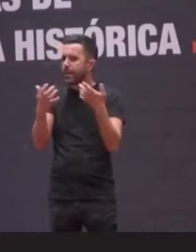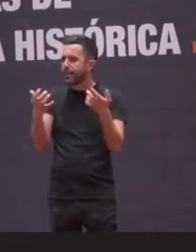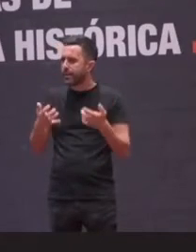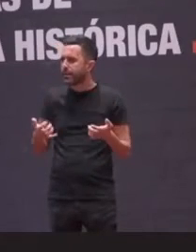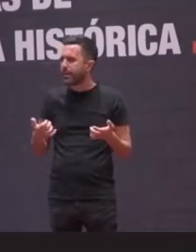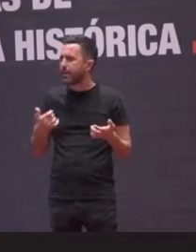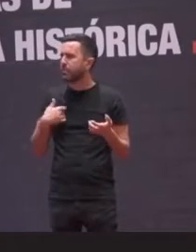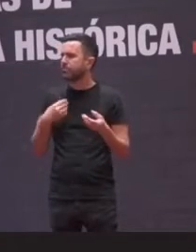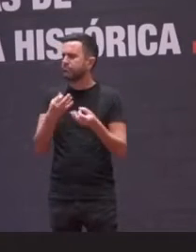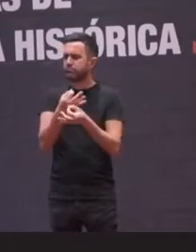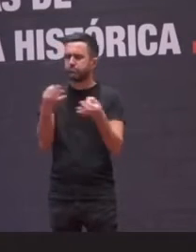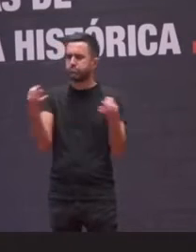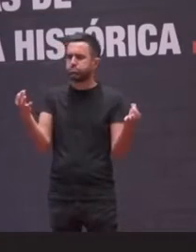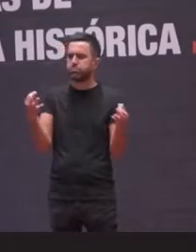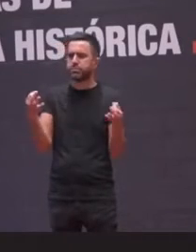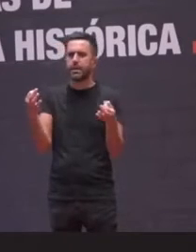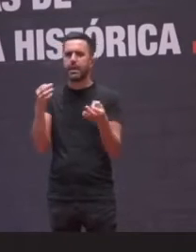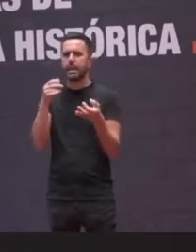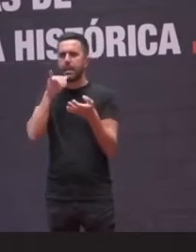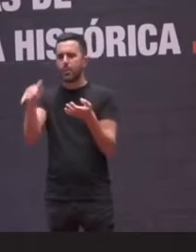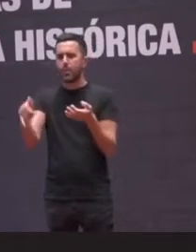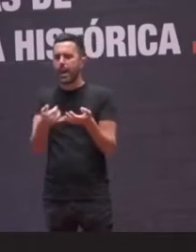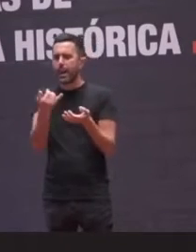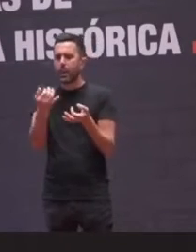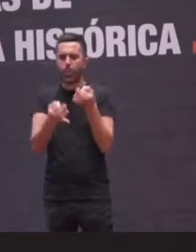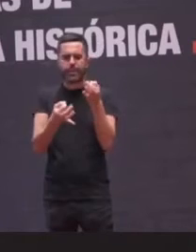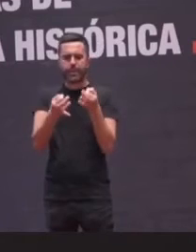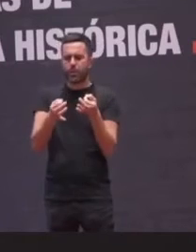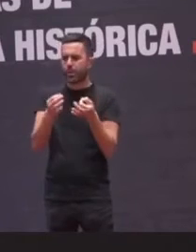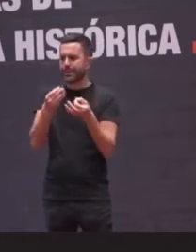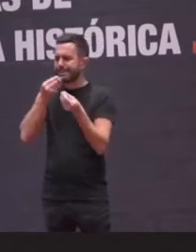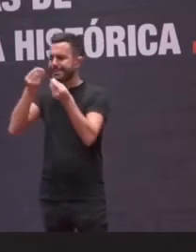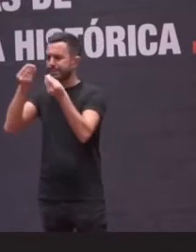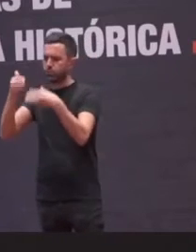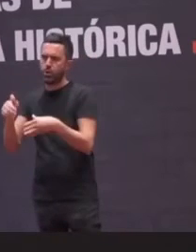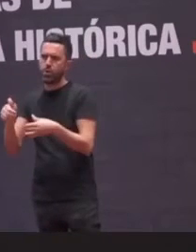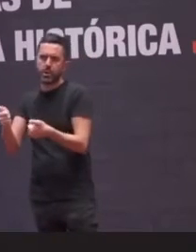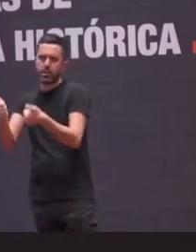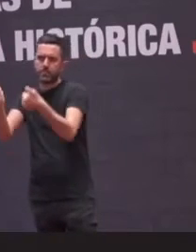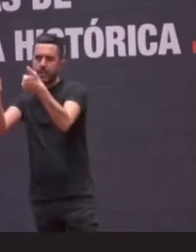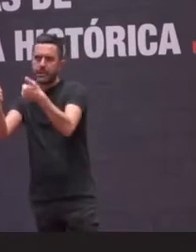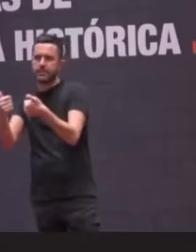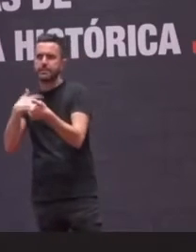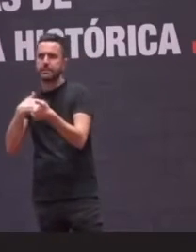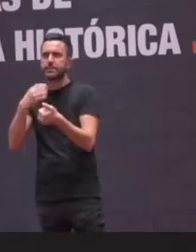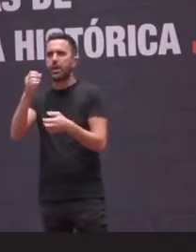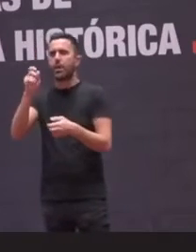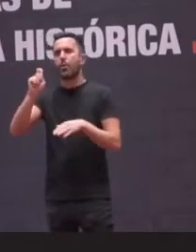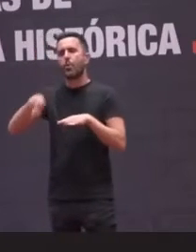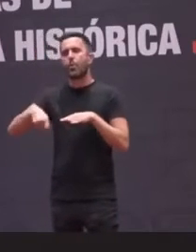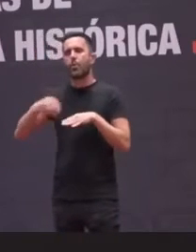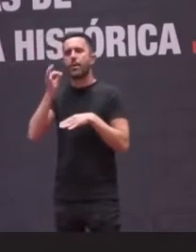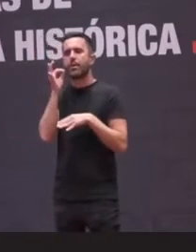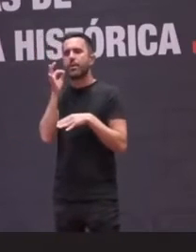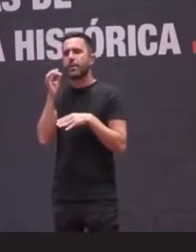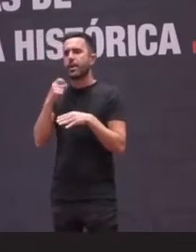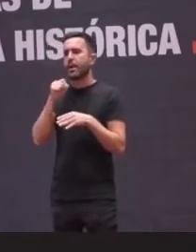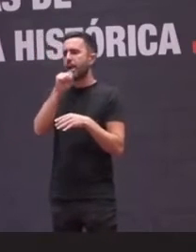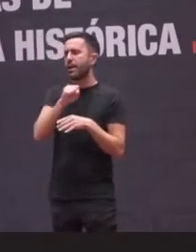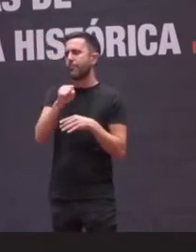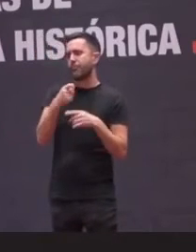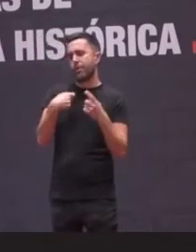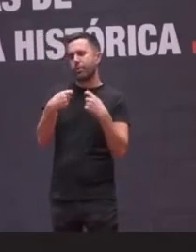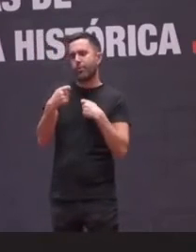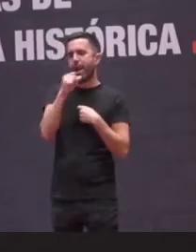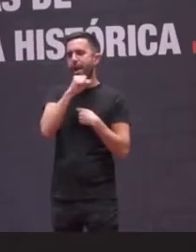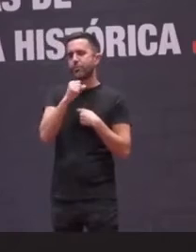xurídica, máis histórica, pero que a xuiza utiliza porque ela di que poñer en cuestión un negocio realizado no ano 39,